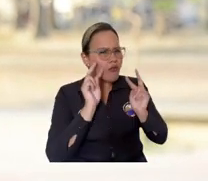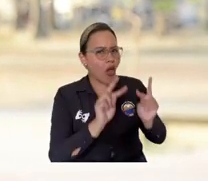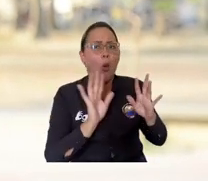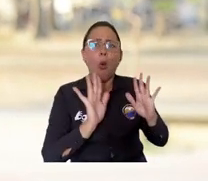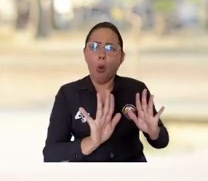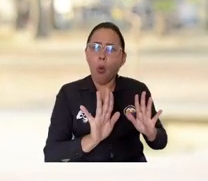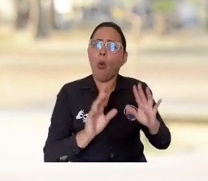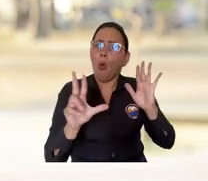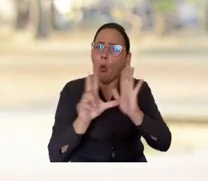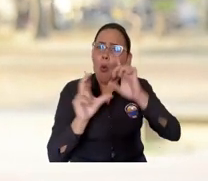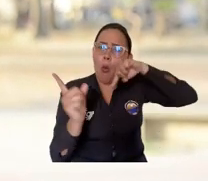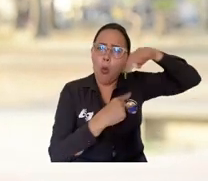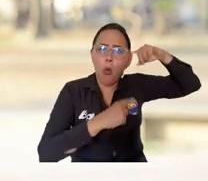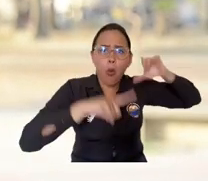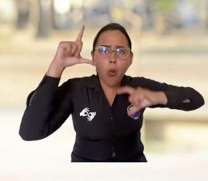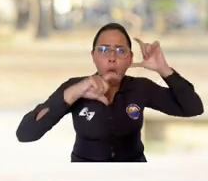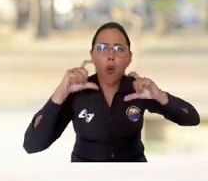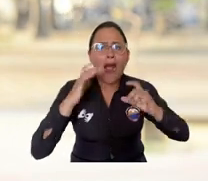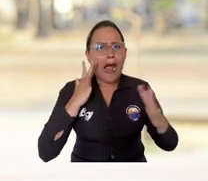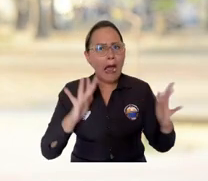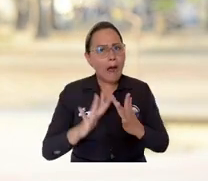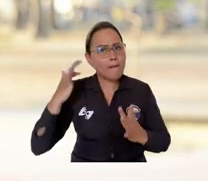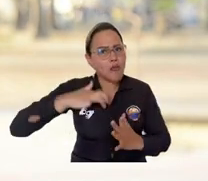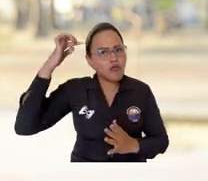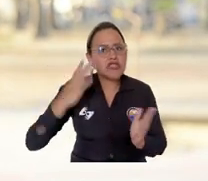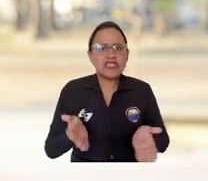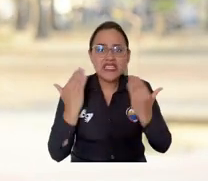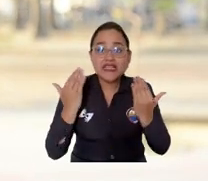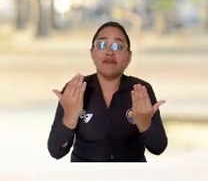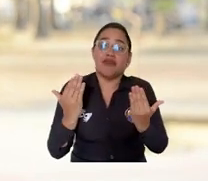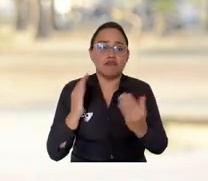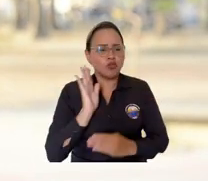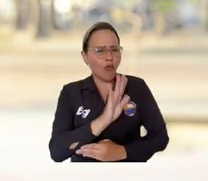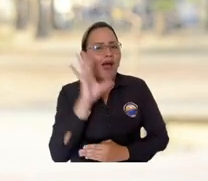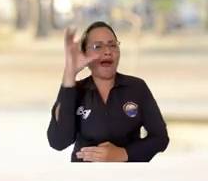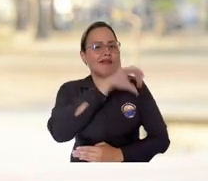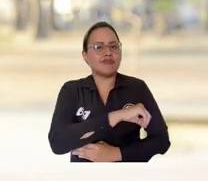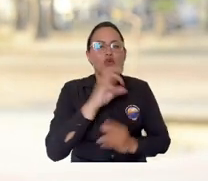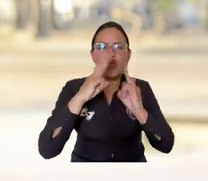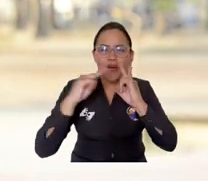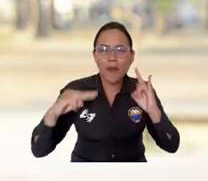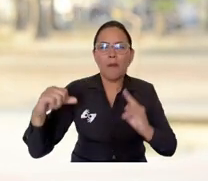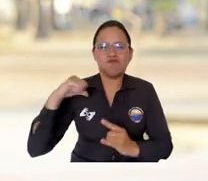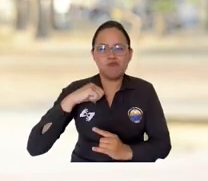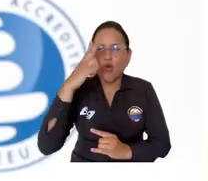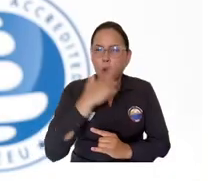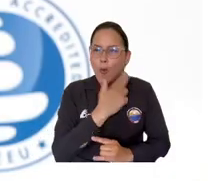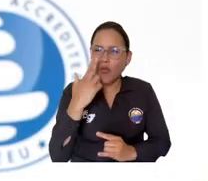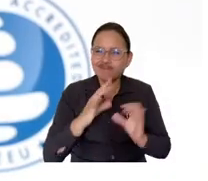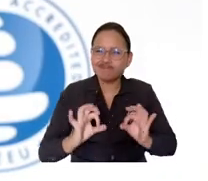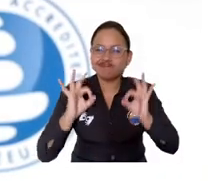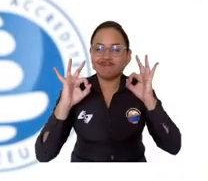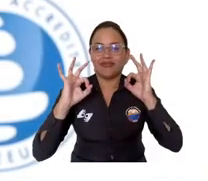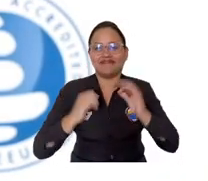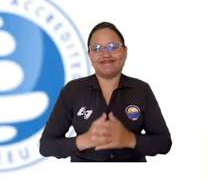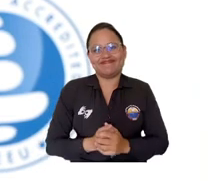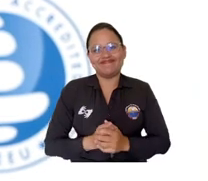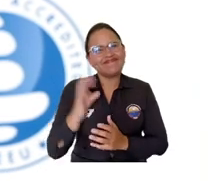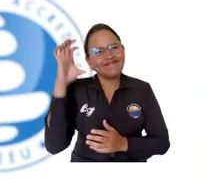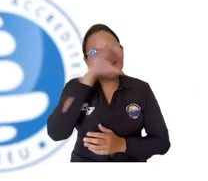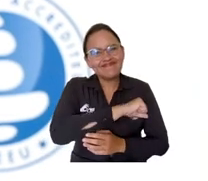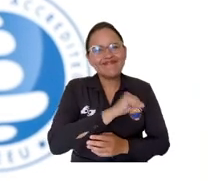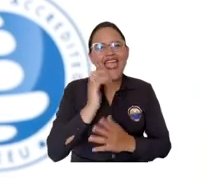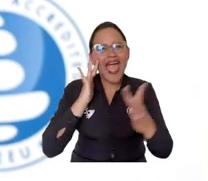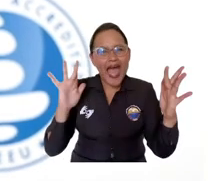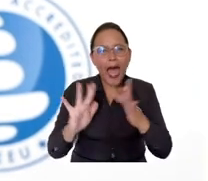turismo una opción de vida profesional y también en la aplicación del Código Ético Mundial para el Turismo como una universidad comprometida. Y precisamente eso